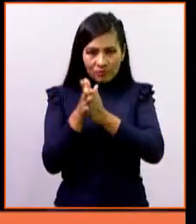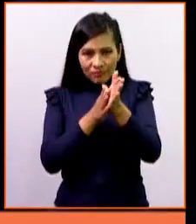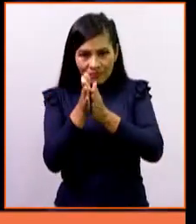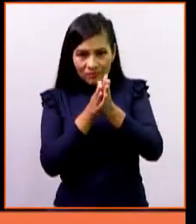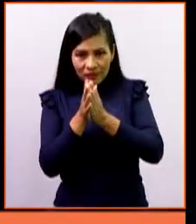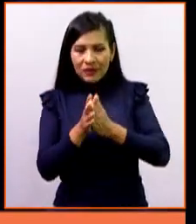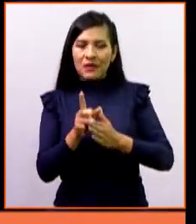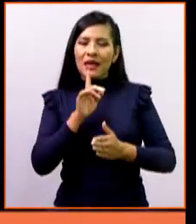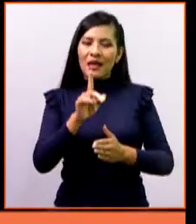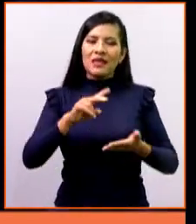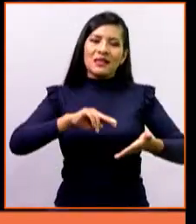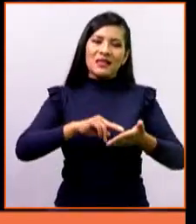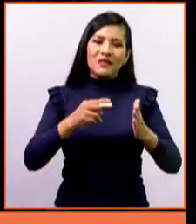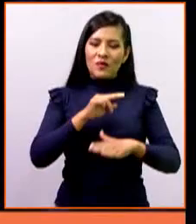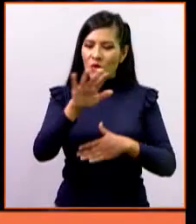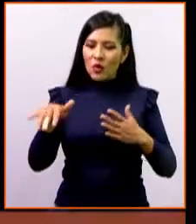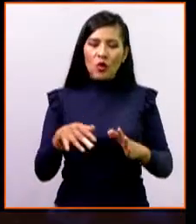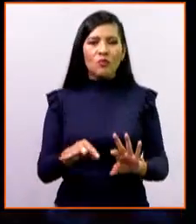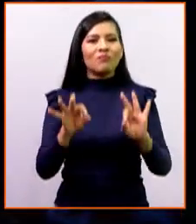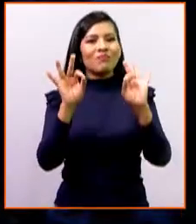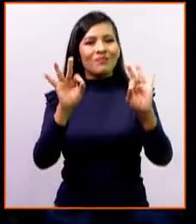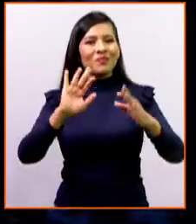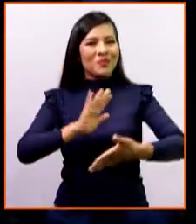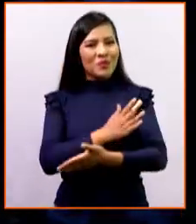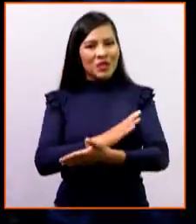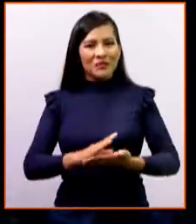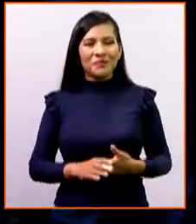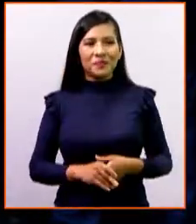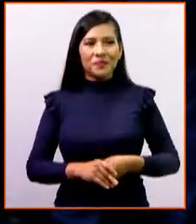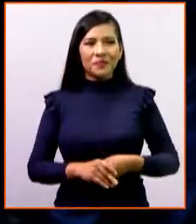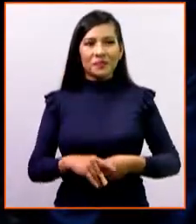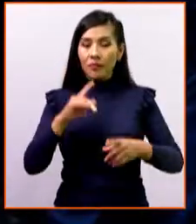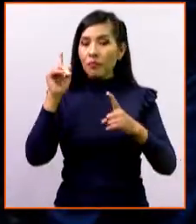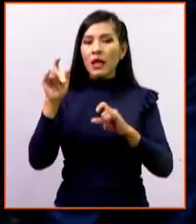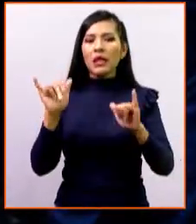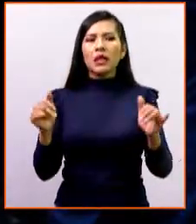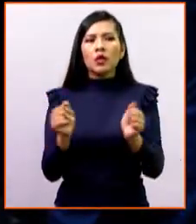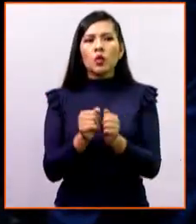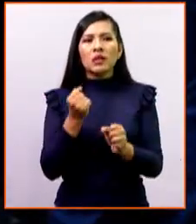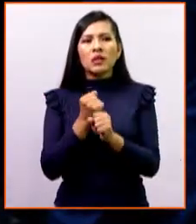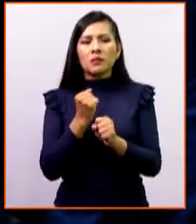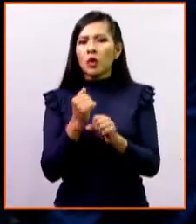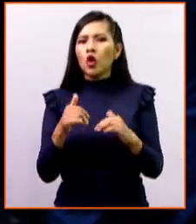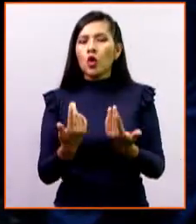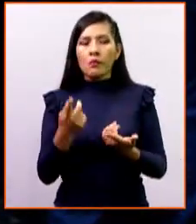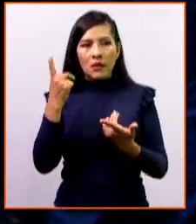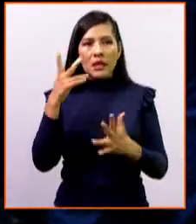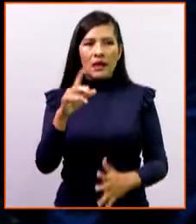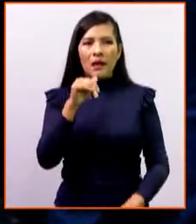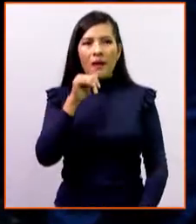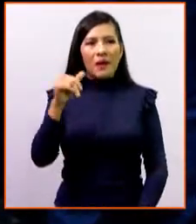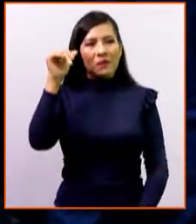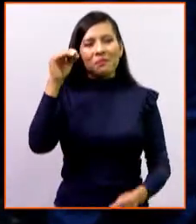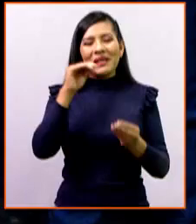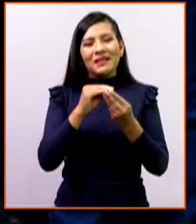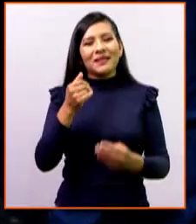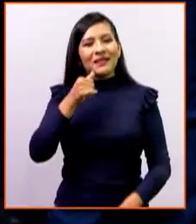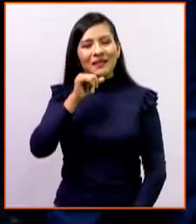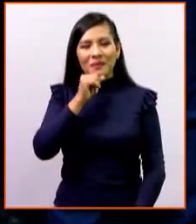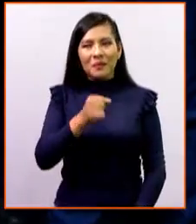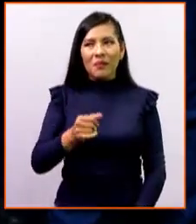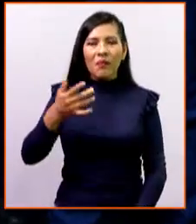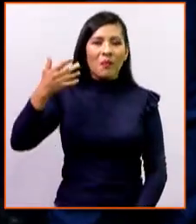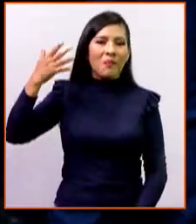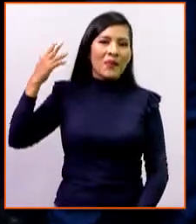orquesta va muy bien. Ay, a ver. ¿Qué tal es trabajar aquí? Chelicito es uno de los más antiguos. El más